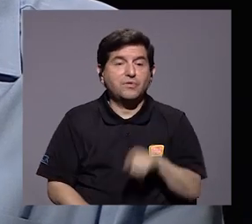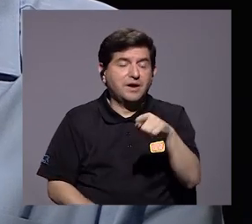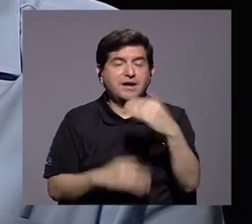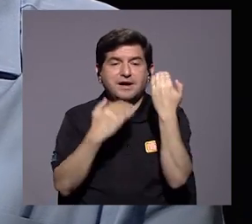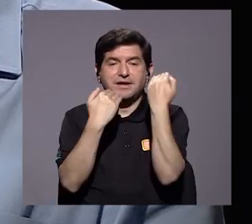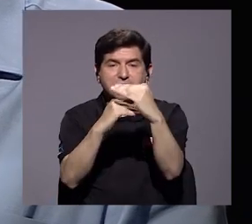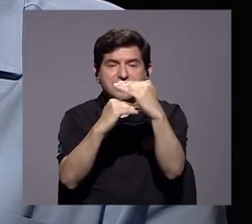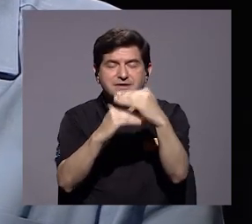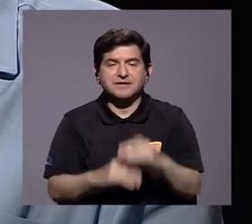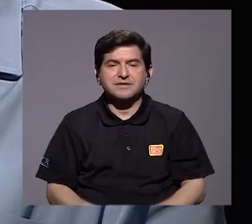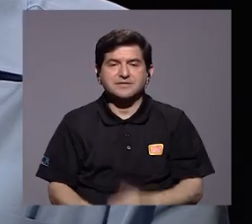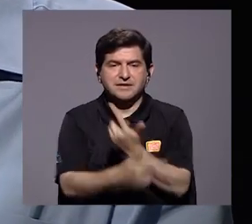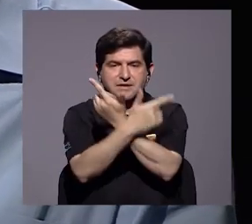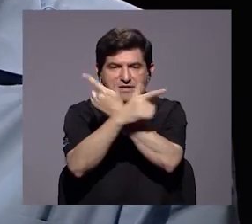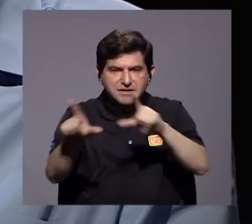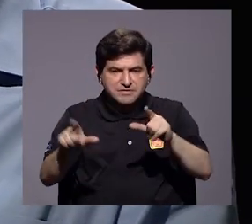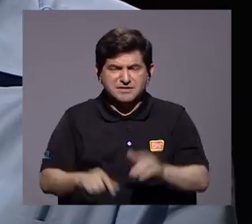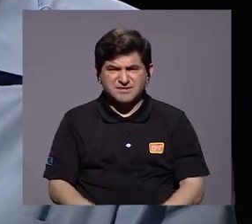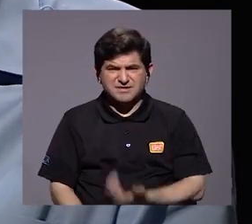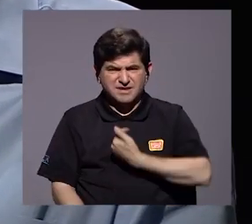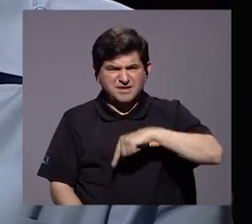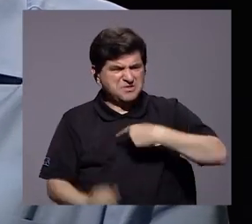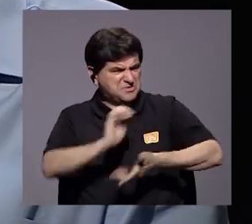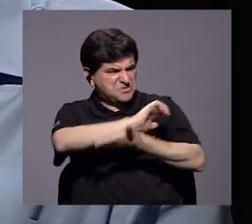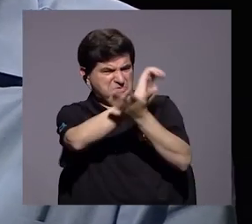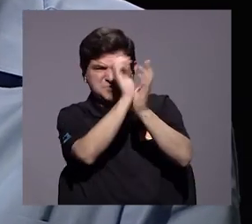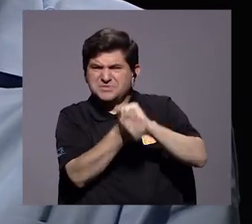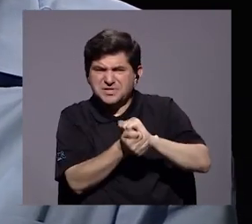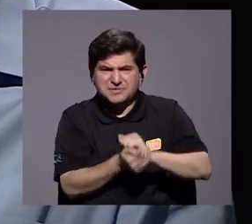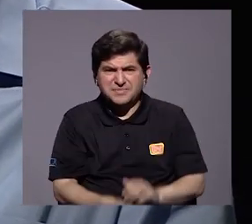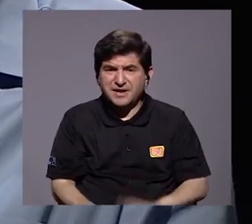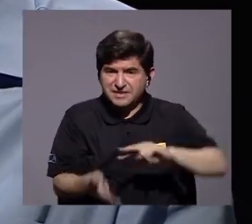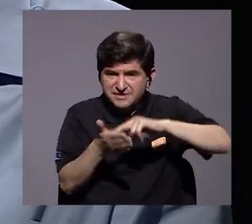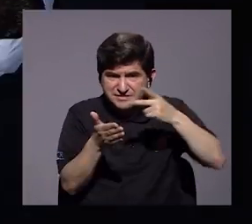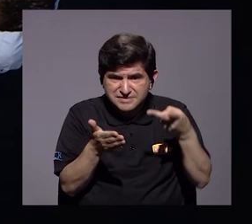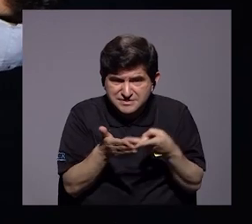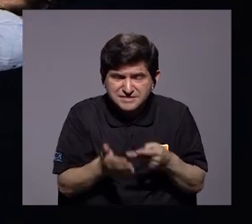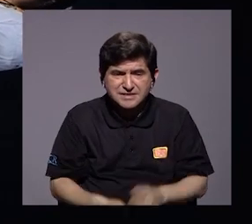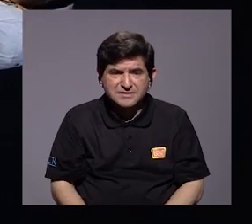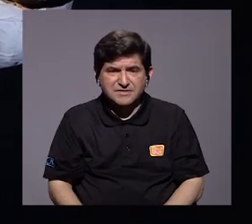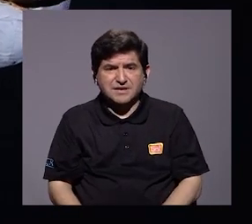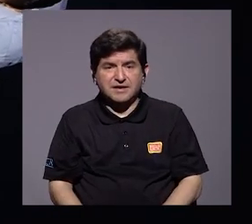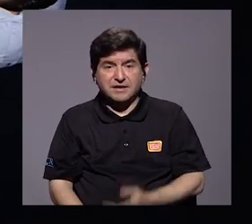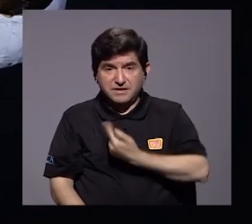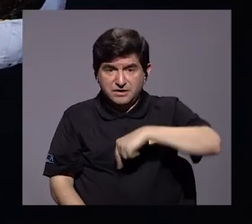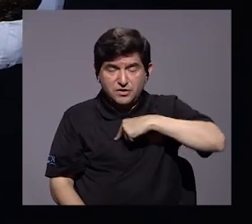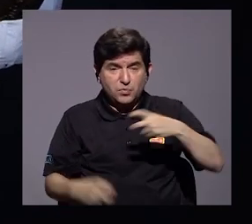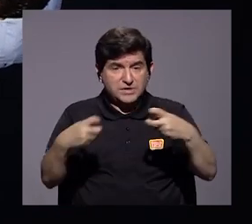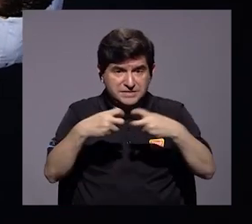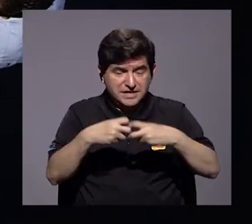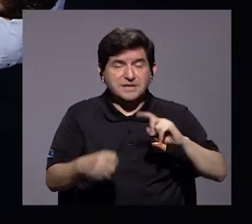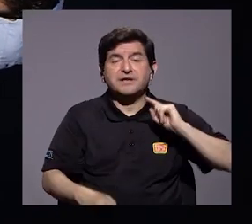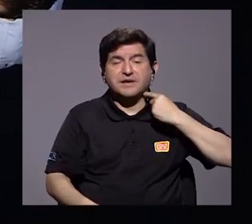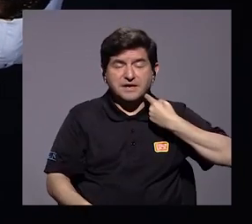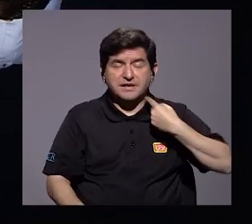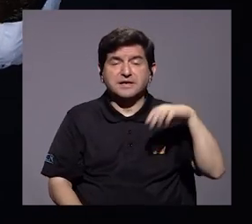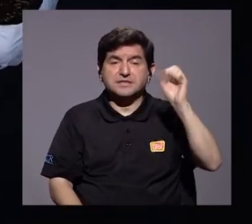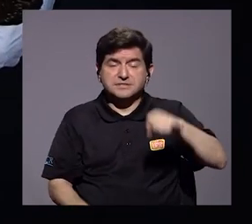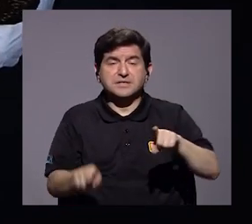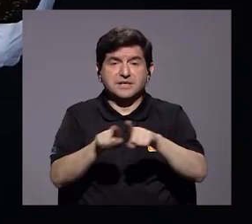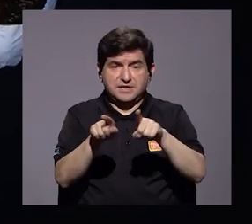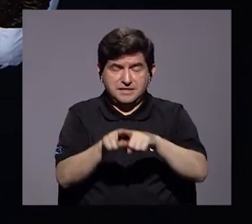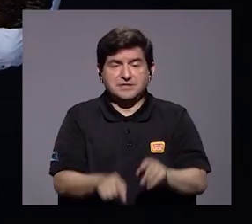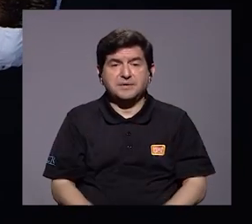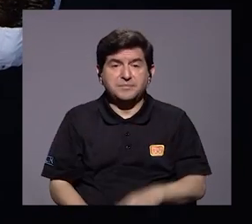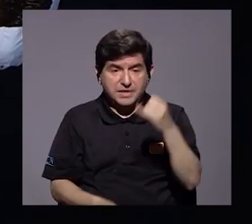restringida entonces para qué vamos a modificar modificar implicaría otorgamos una diferencia de cara a la electricidad muy cara y además se ha